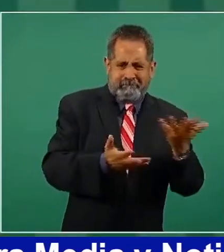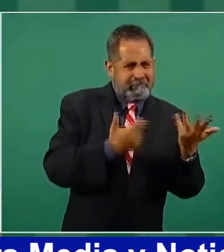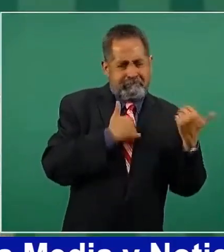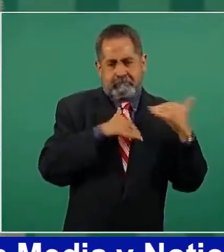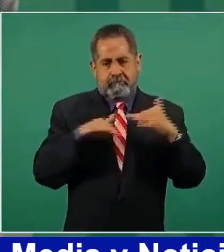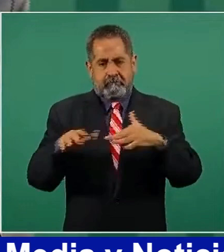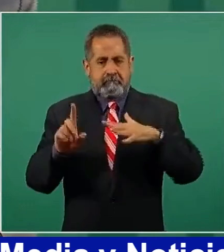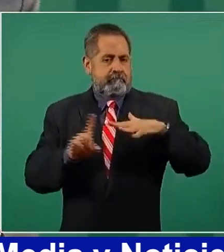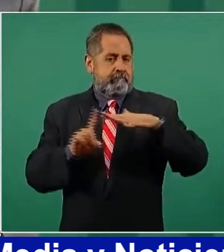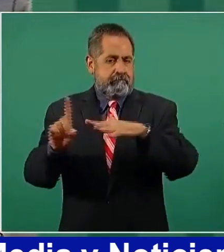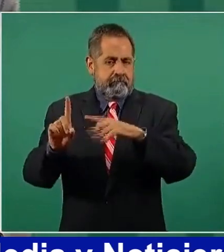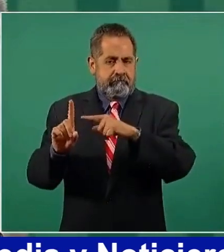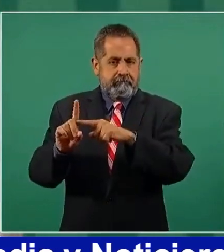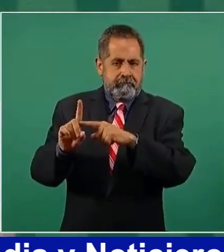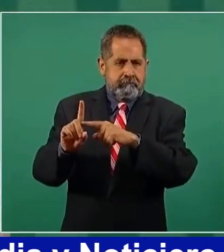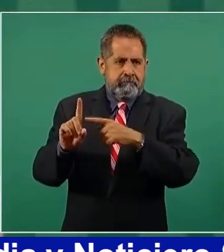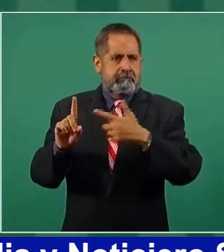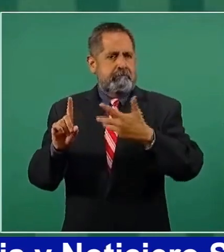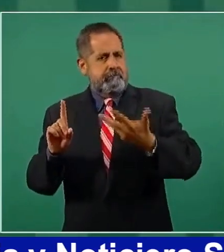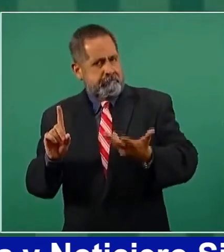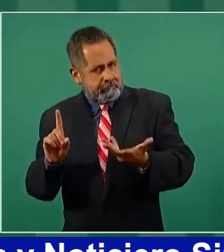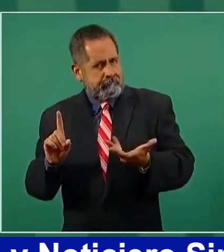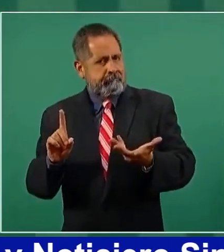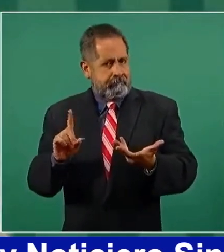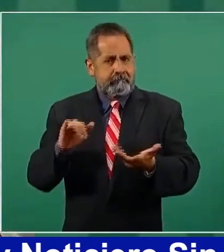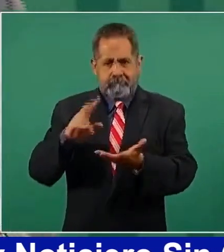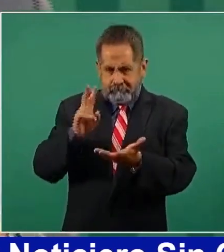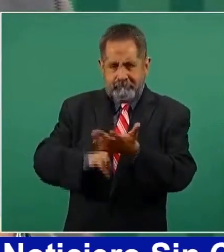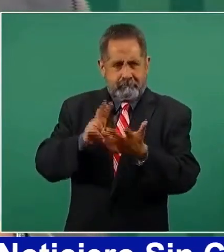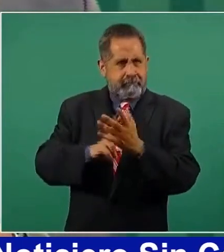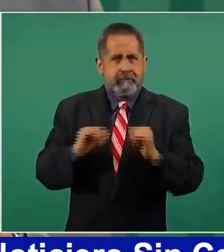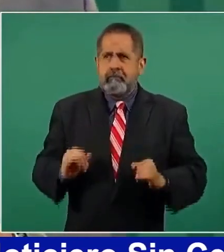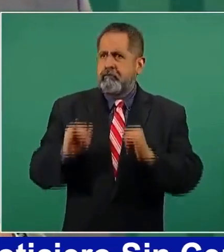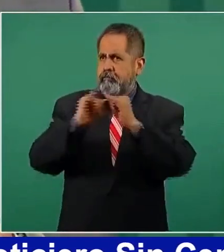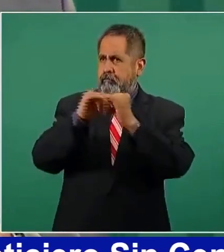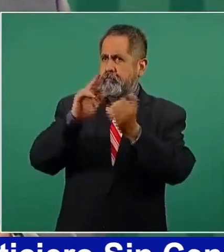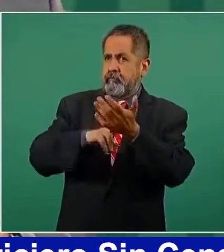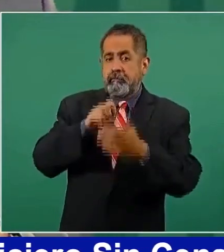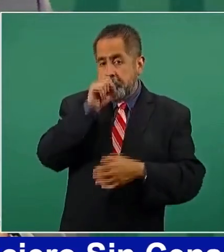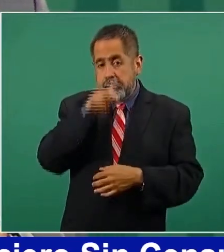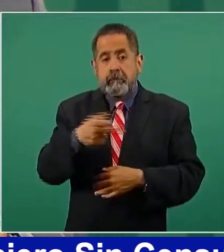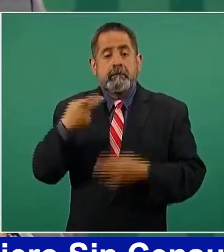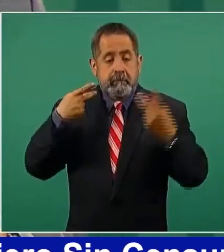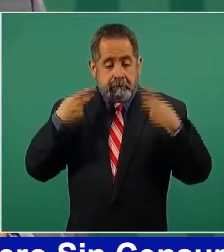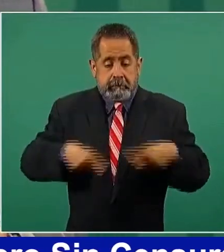Entonces, sí son importantes las instituciones, pero también los hombres.